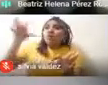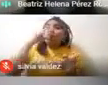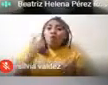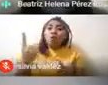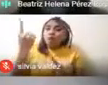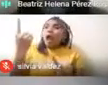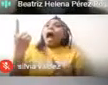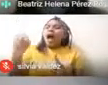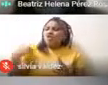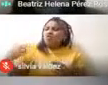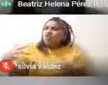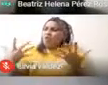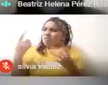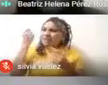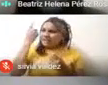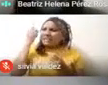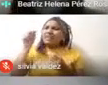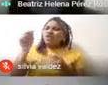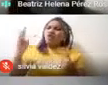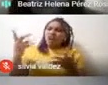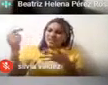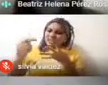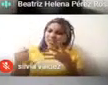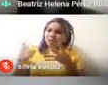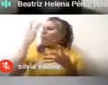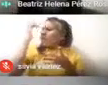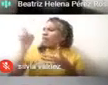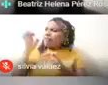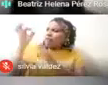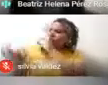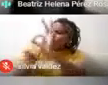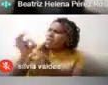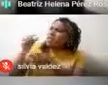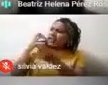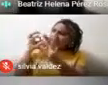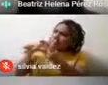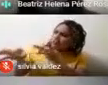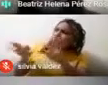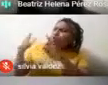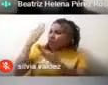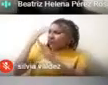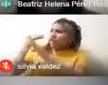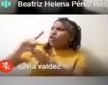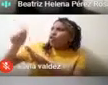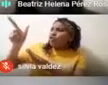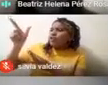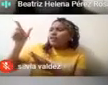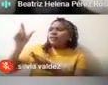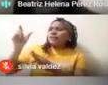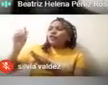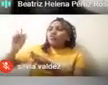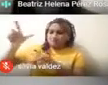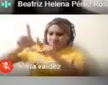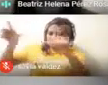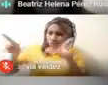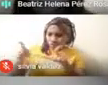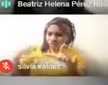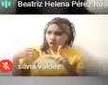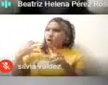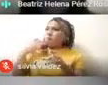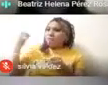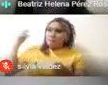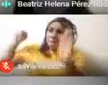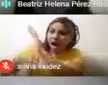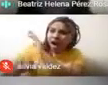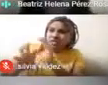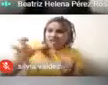yo entienda cuáles son sus componentes, por qué la tengo que cuidar, por qué tengo que evitar que algunos de mis, que en el territorio la casen o la vayan a matar